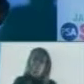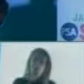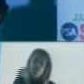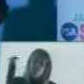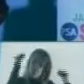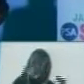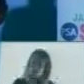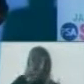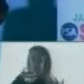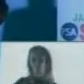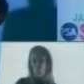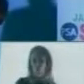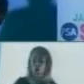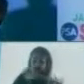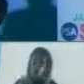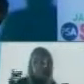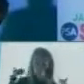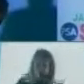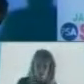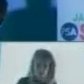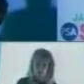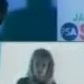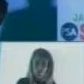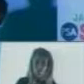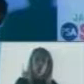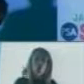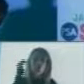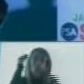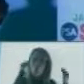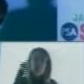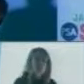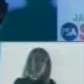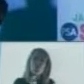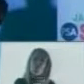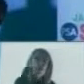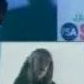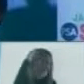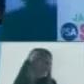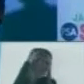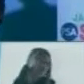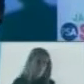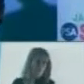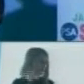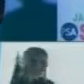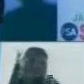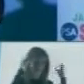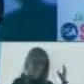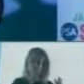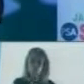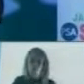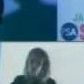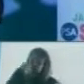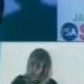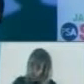presente. Y pensar en el presente. Y no creer que eso es un sueño, es una locura, es una realidad. Y hay